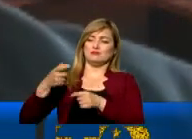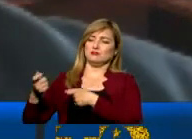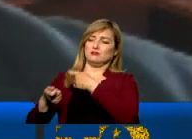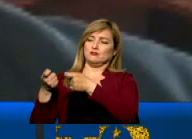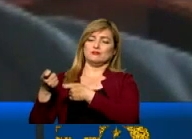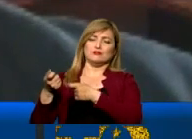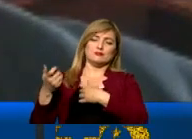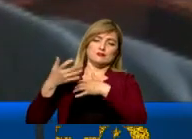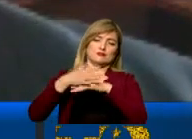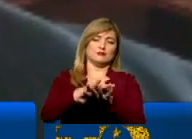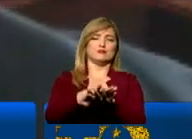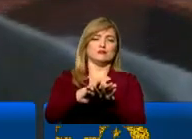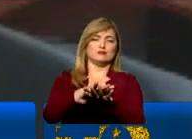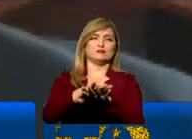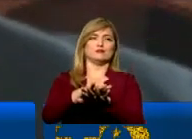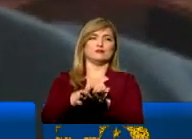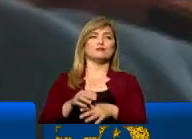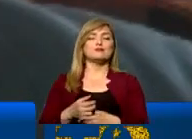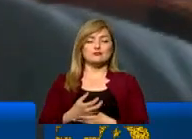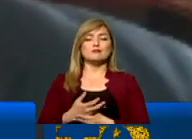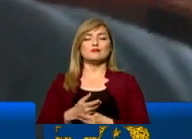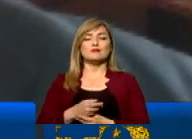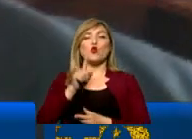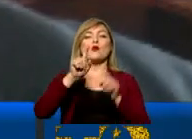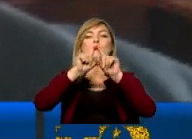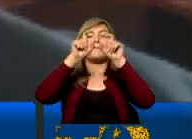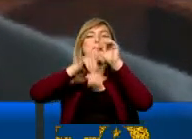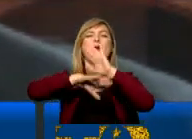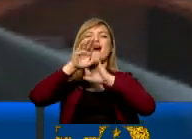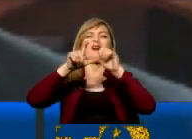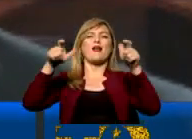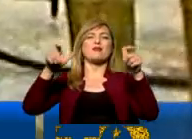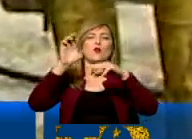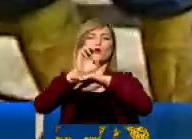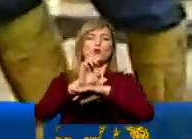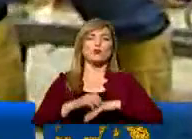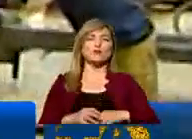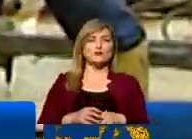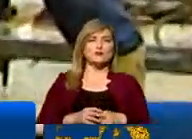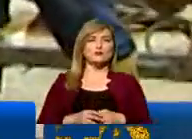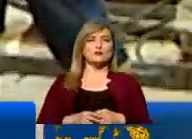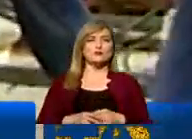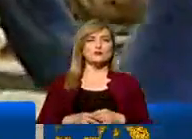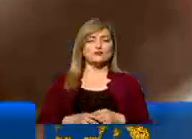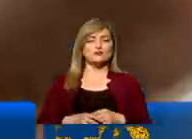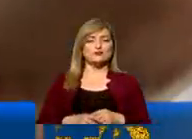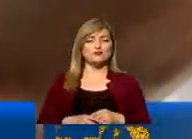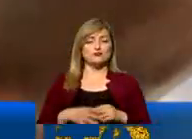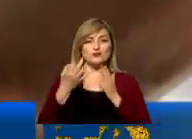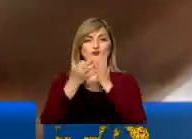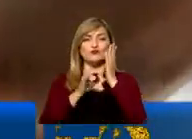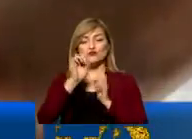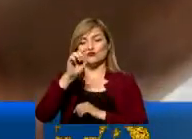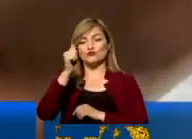Queda integrada. Ahora sí tenemos una empresa la más grande del país. Sin embargo, ya se cuenta con un presupuesto